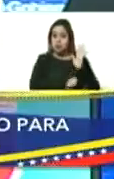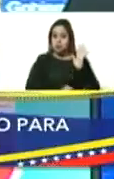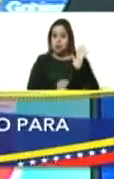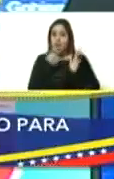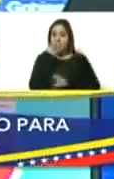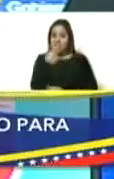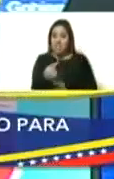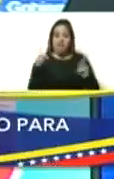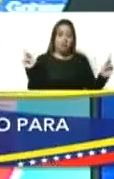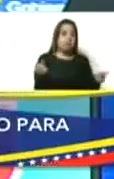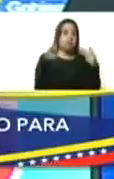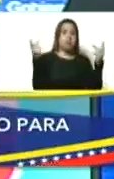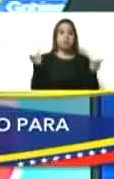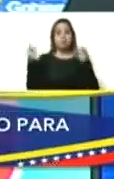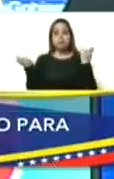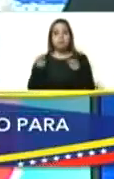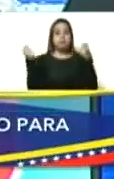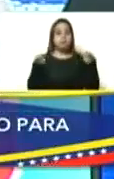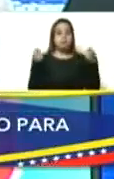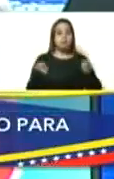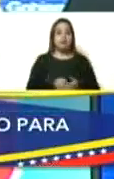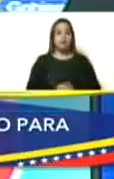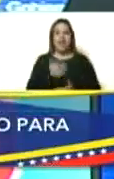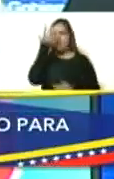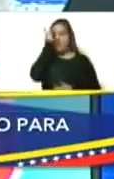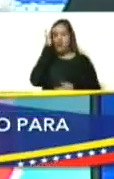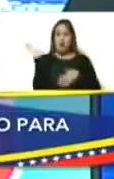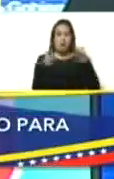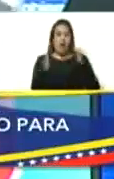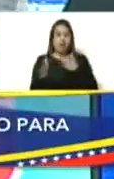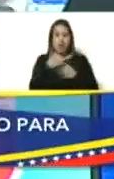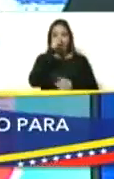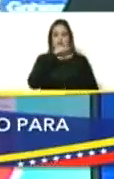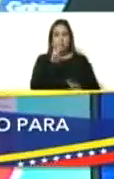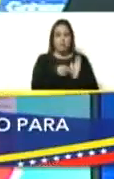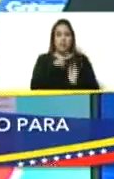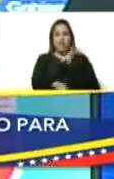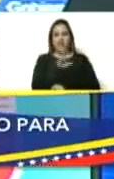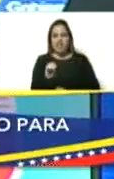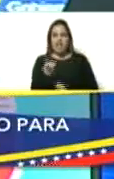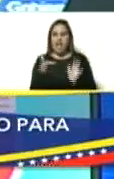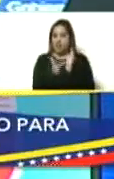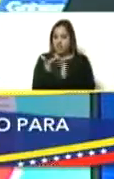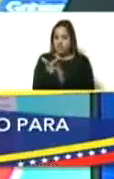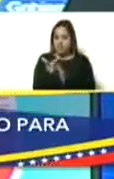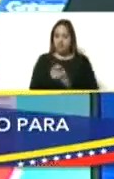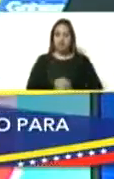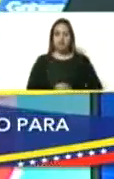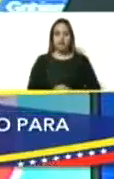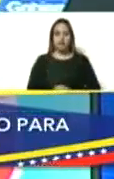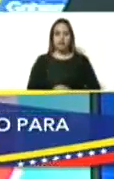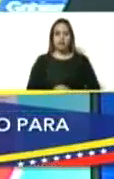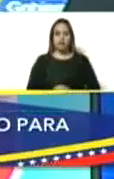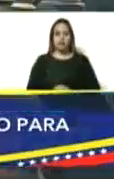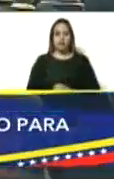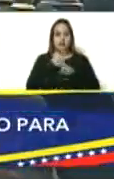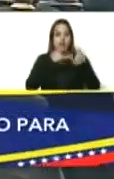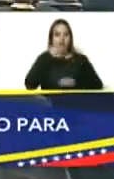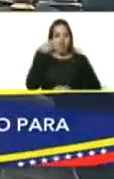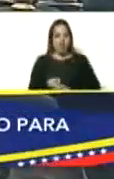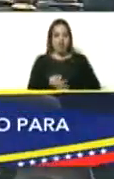decían en febrero, en marzo, 2020, en abril. Y lo cierto fue